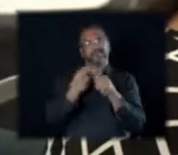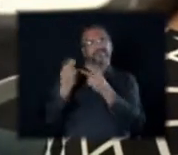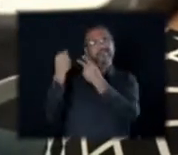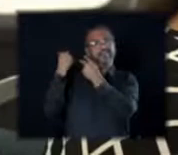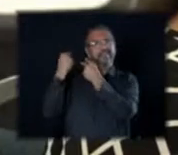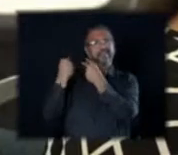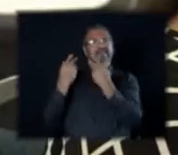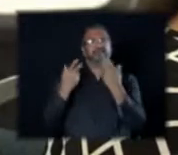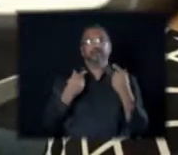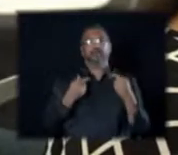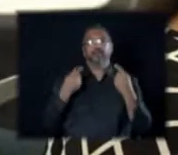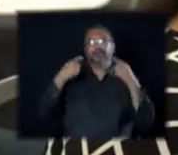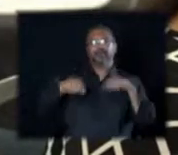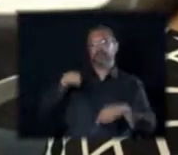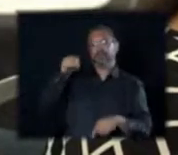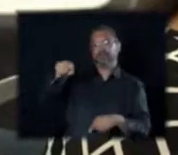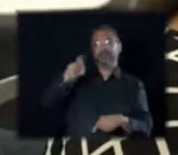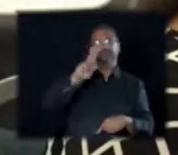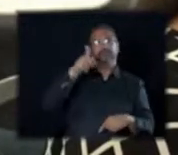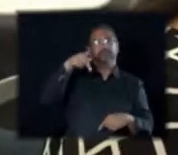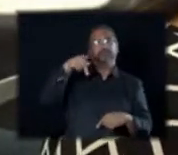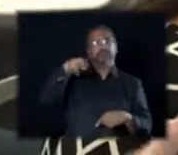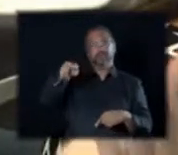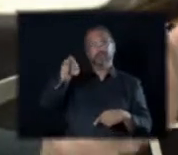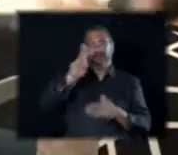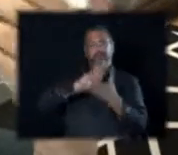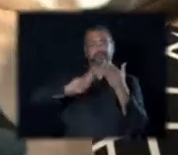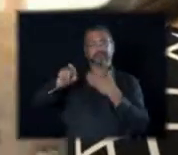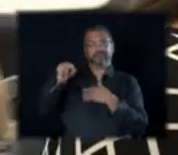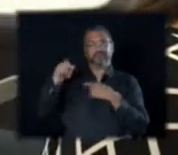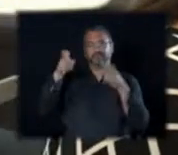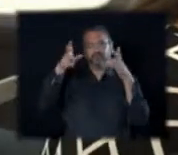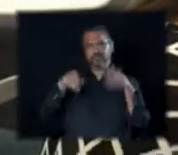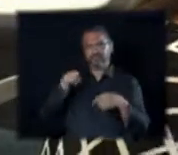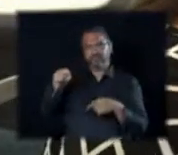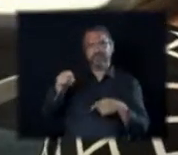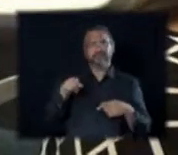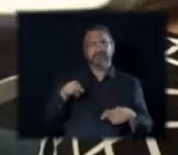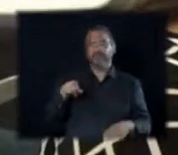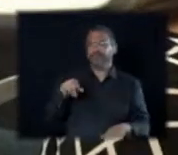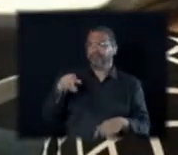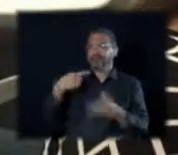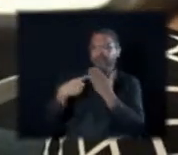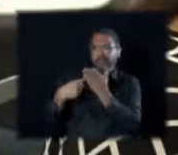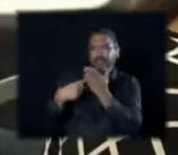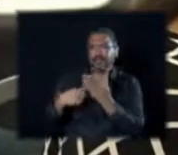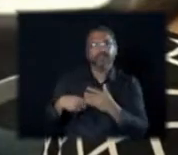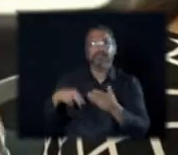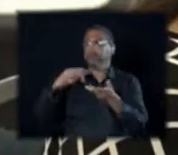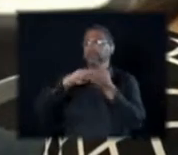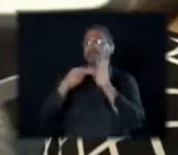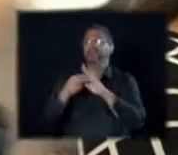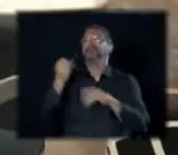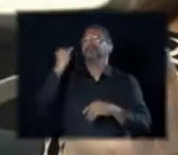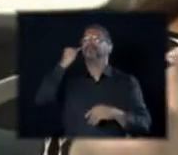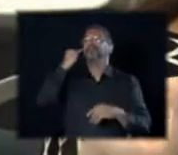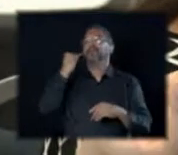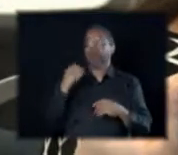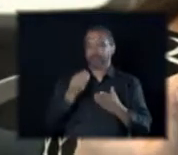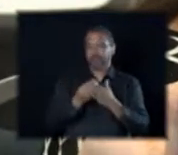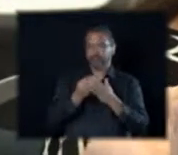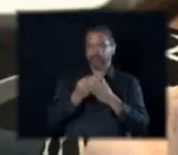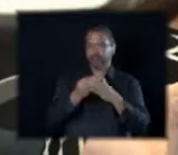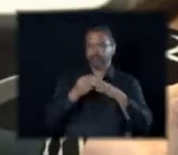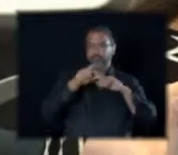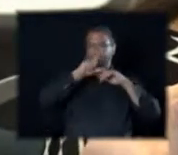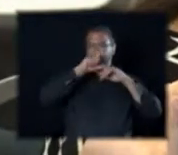Recuerdo reunirme con el director de finanzas de la Universidad de Puerto Rico y le dije que no entendía por qué, si yo les daba a ellos,